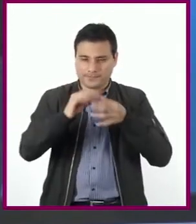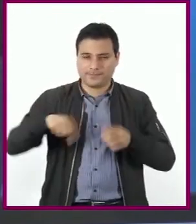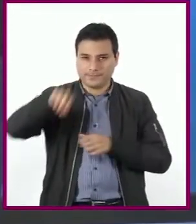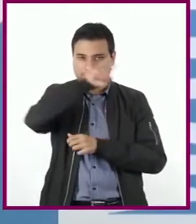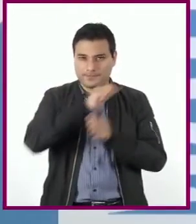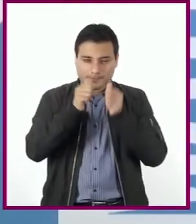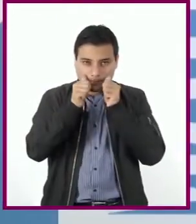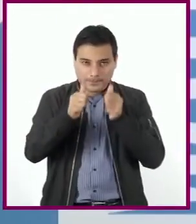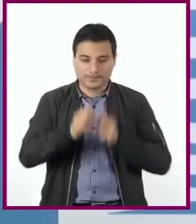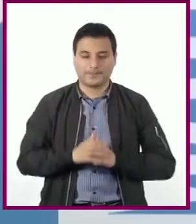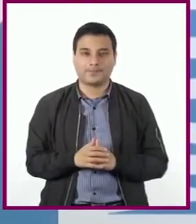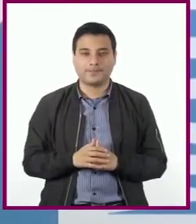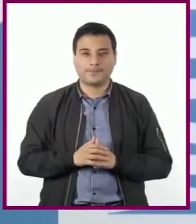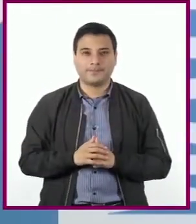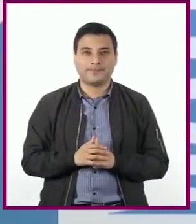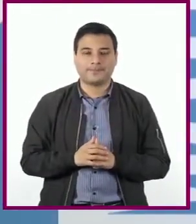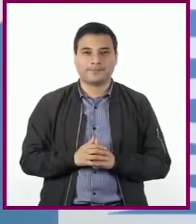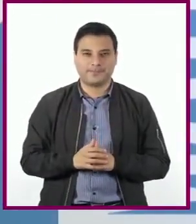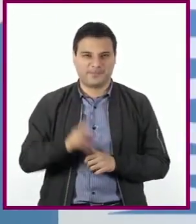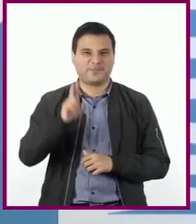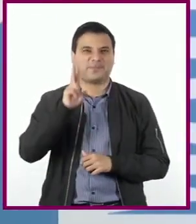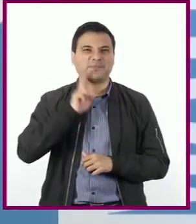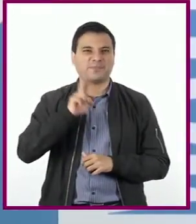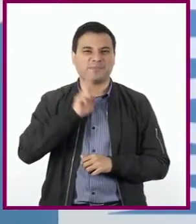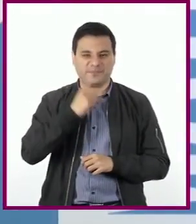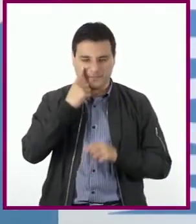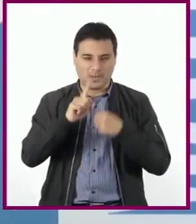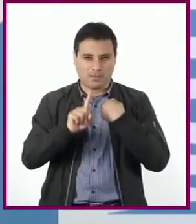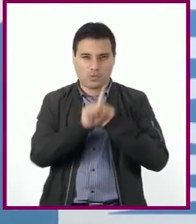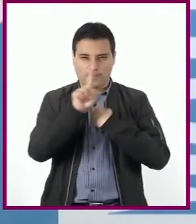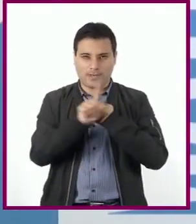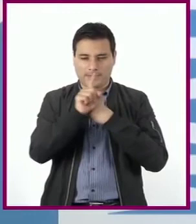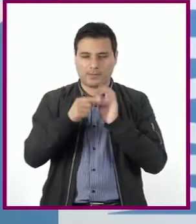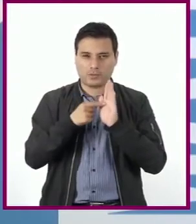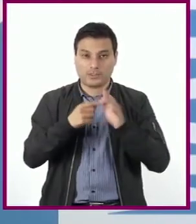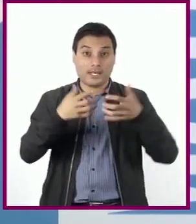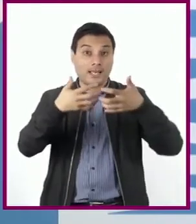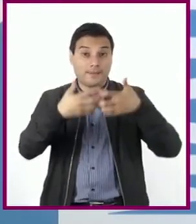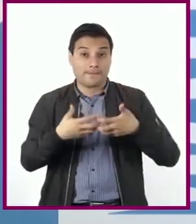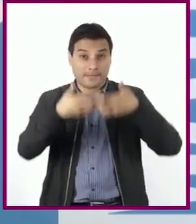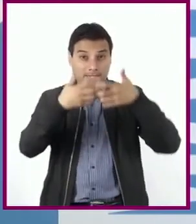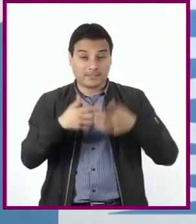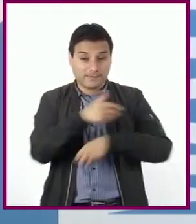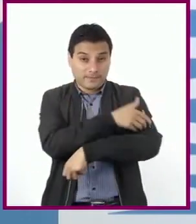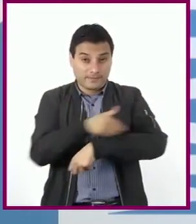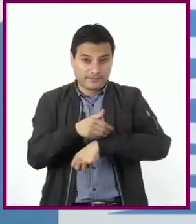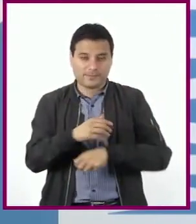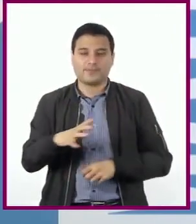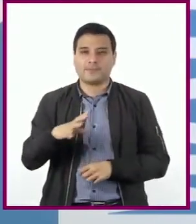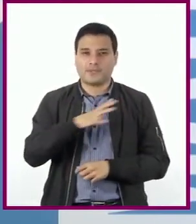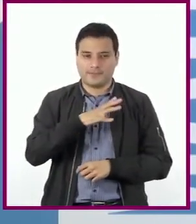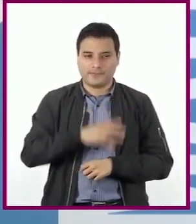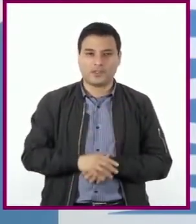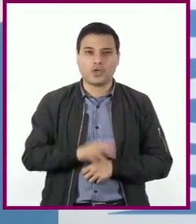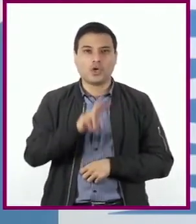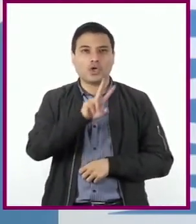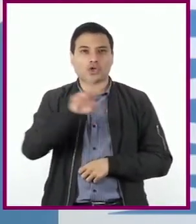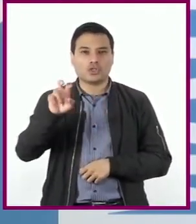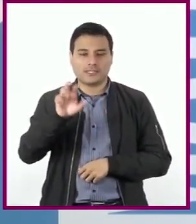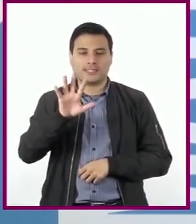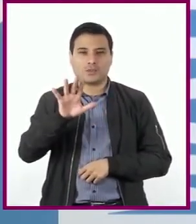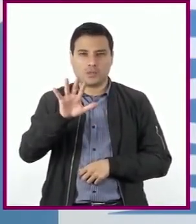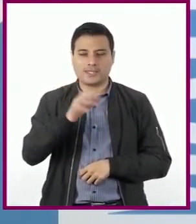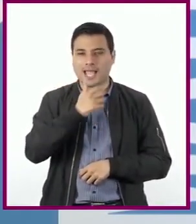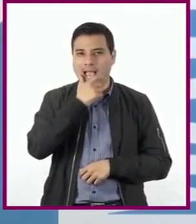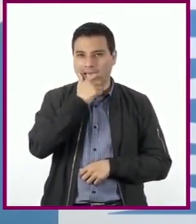atención. Resolvamos el siguiente problema. En una empresa familiar se hornean 250